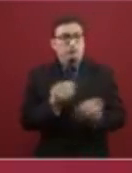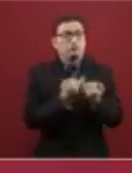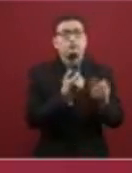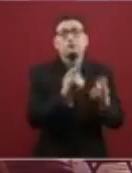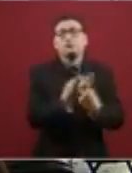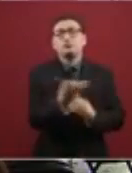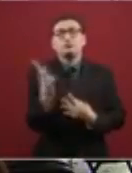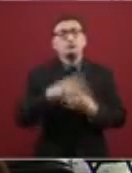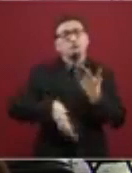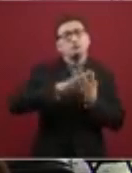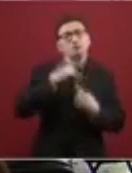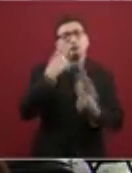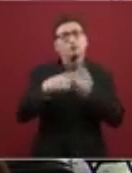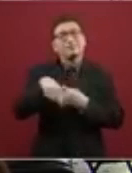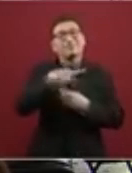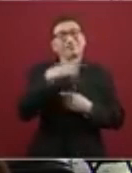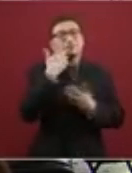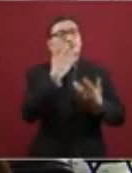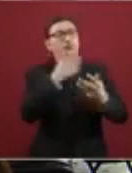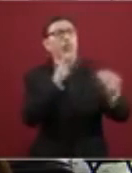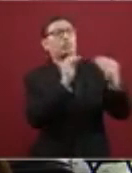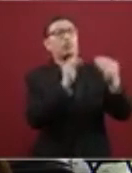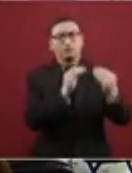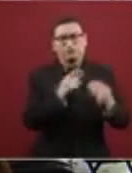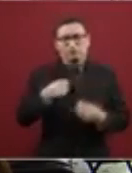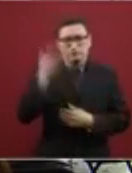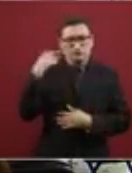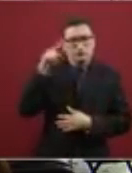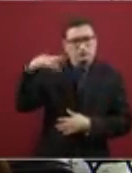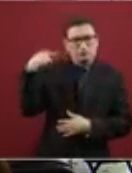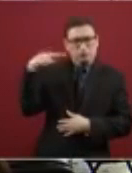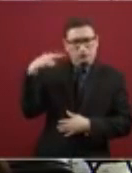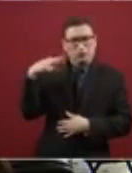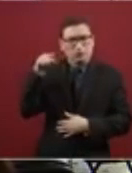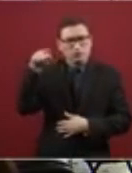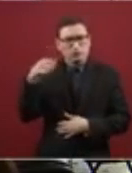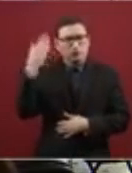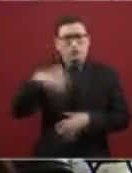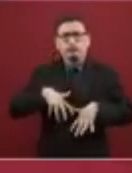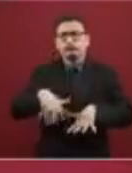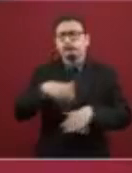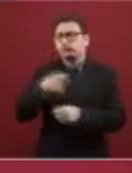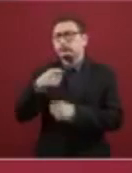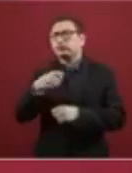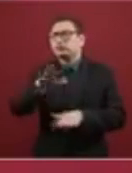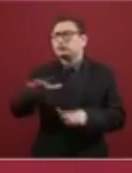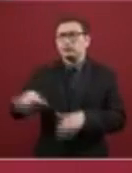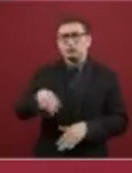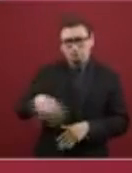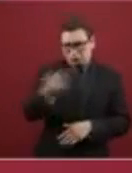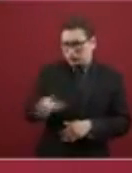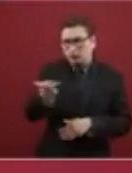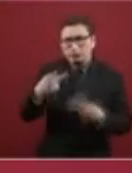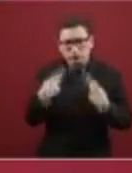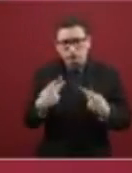de estar hace poco en Poza Rica, Veracruz, y en un mitin pregunté a la gente,